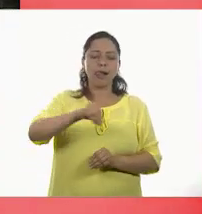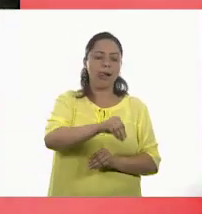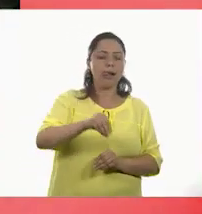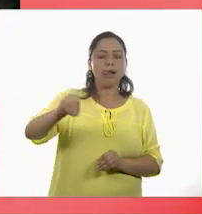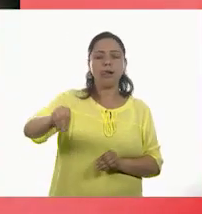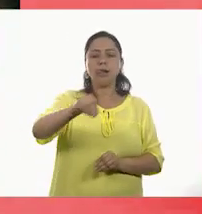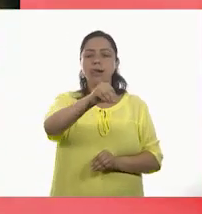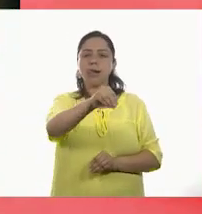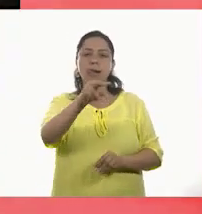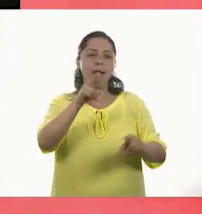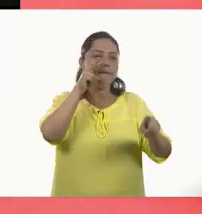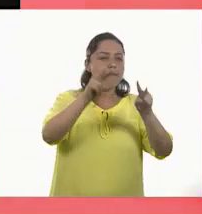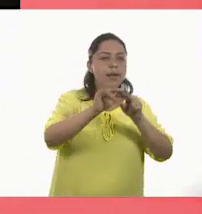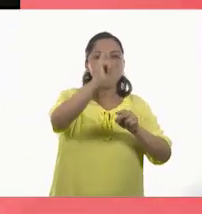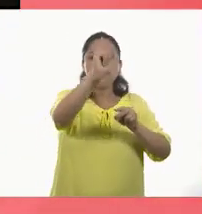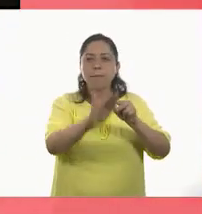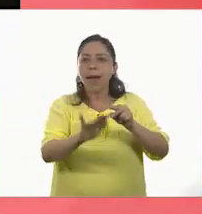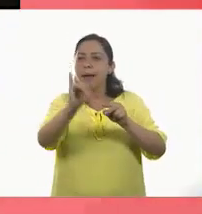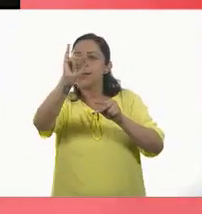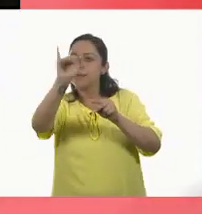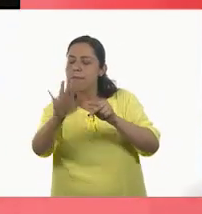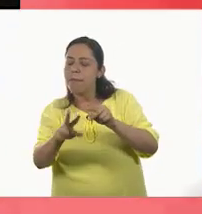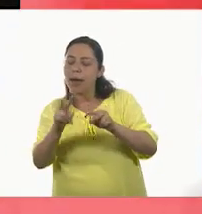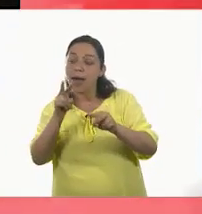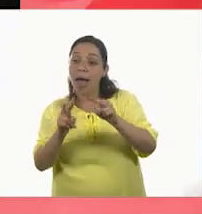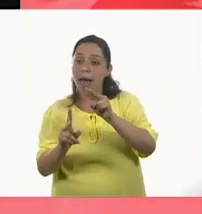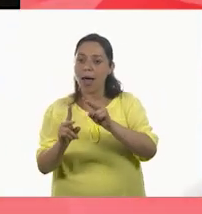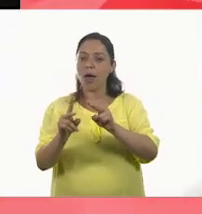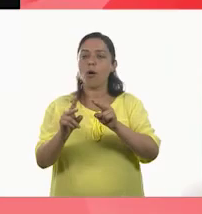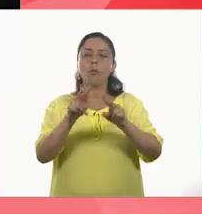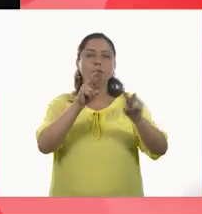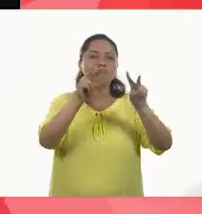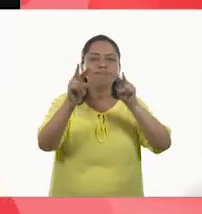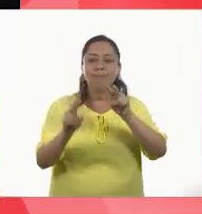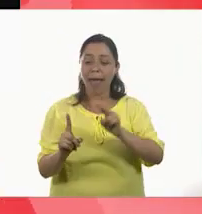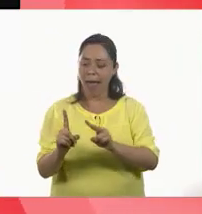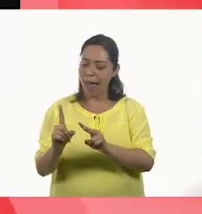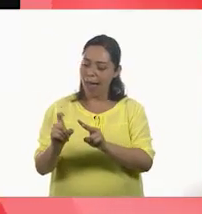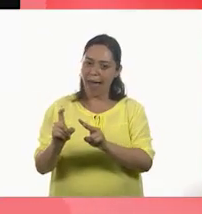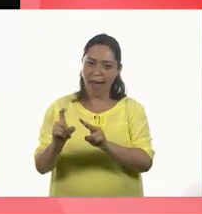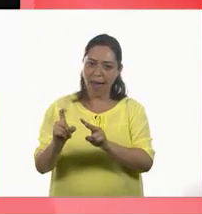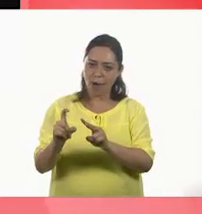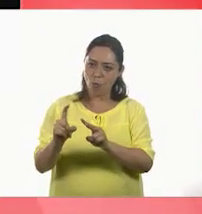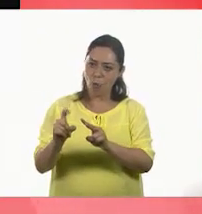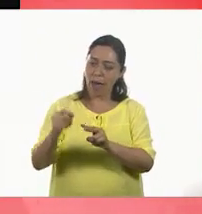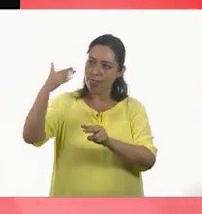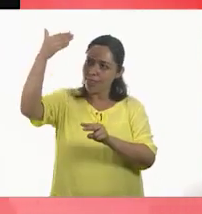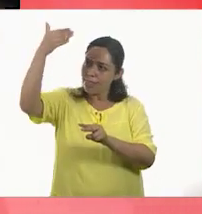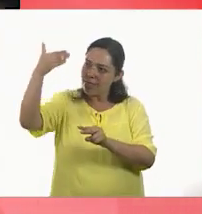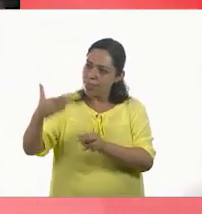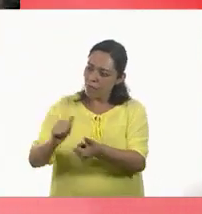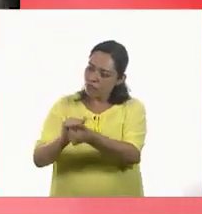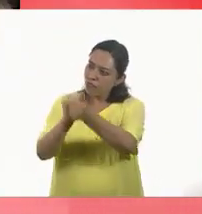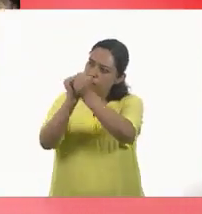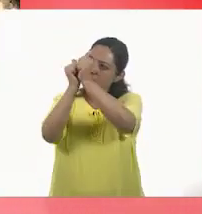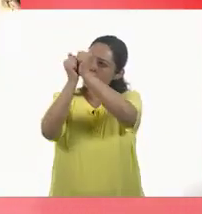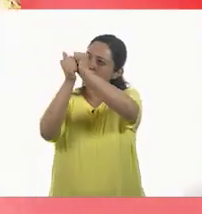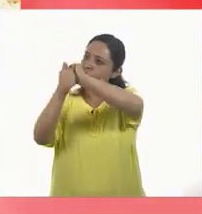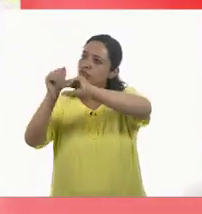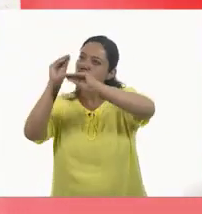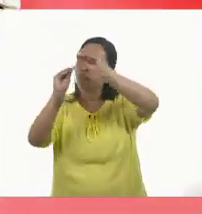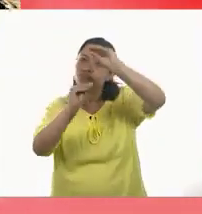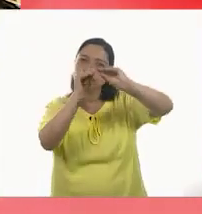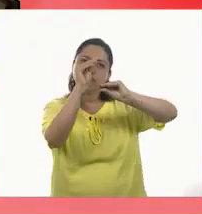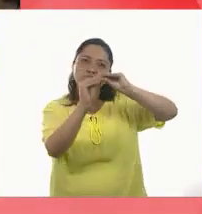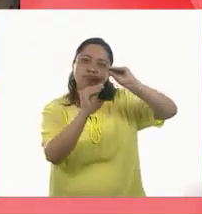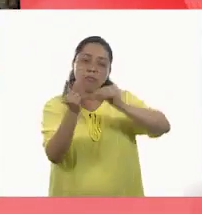imágenes figurativas que el agua y el tiempo han ido formando en sus paredes, techos y suelos. En el